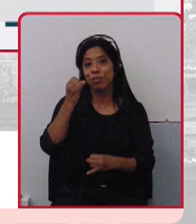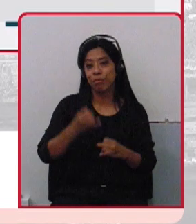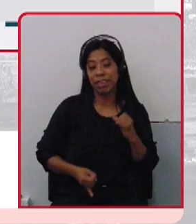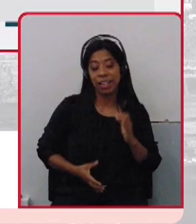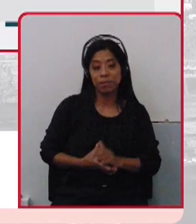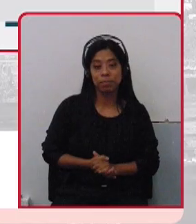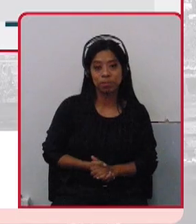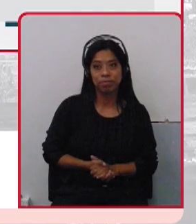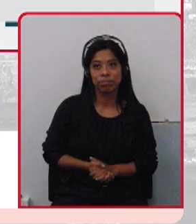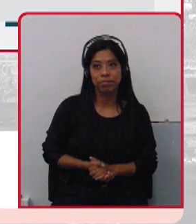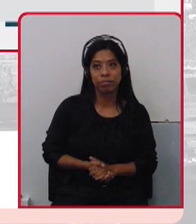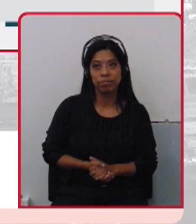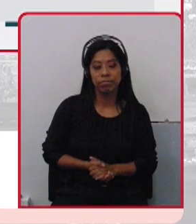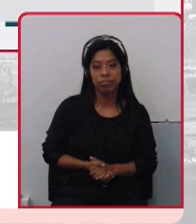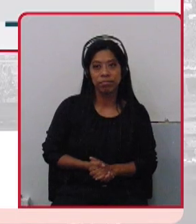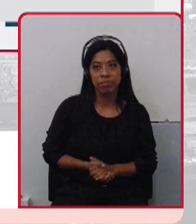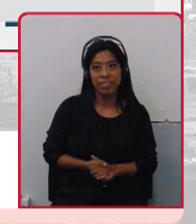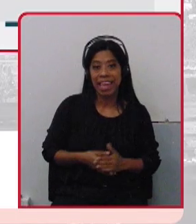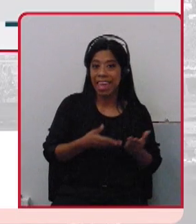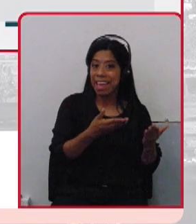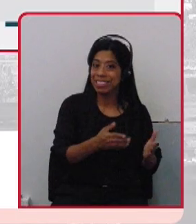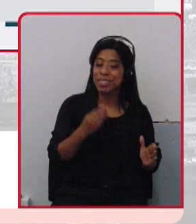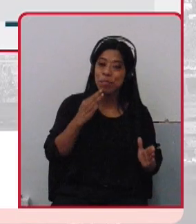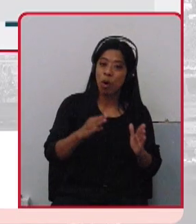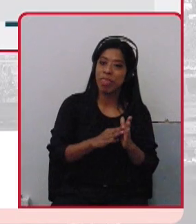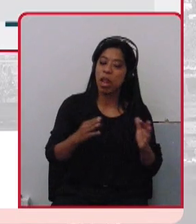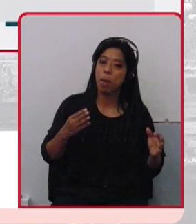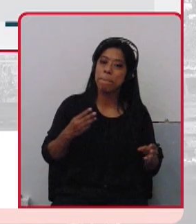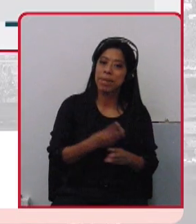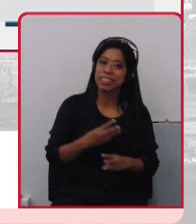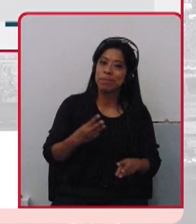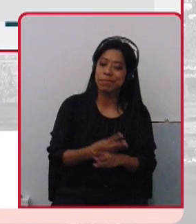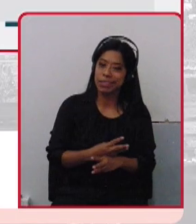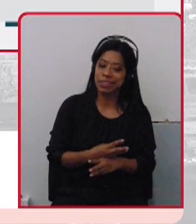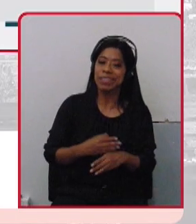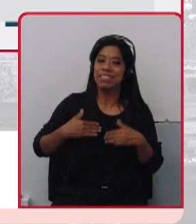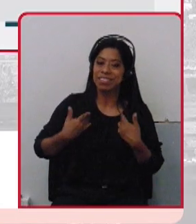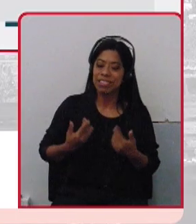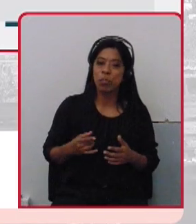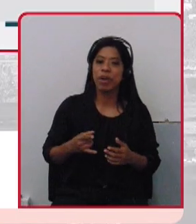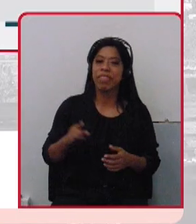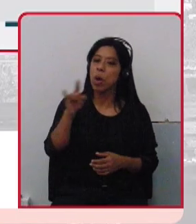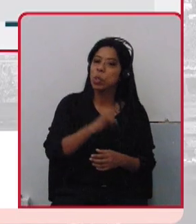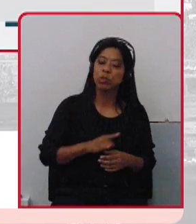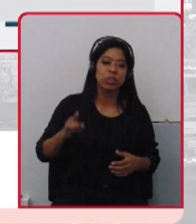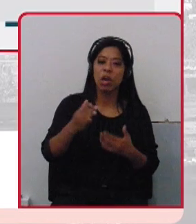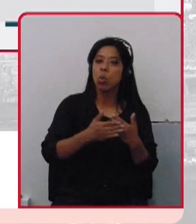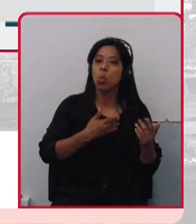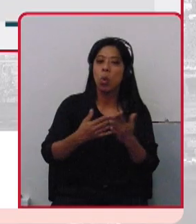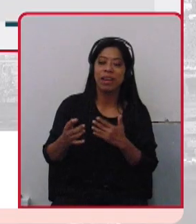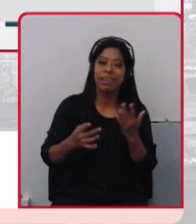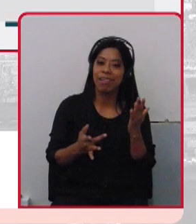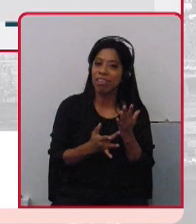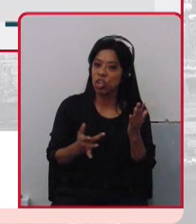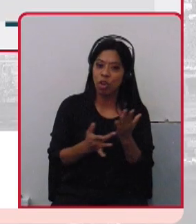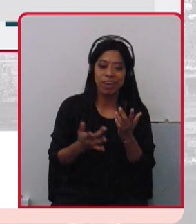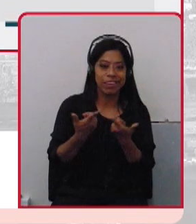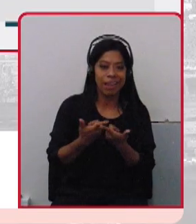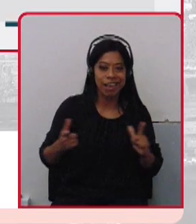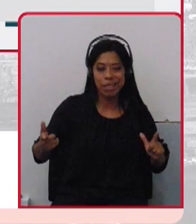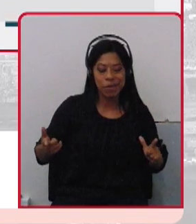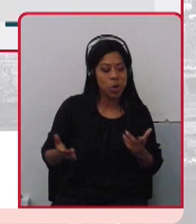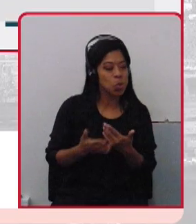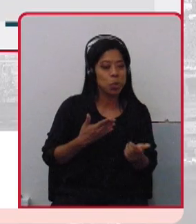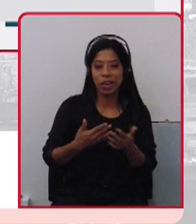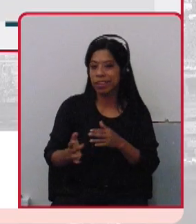sería de que este modelo matemático como base se podría alinear a cualquier tecnología libre, a